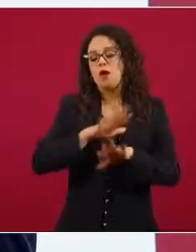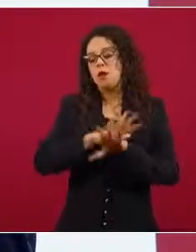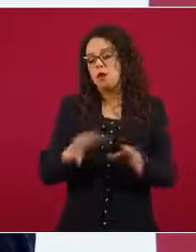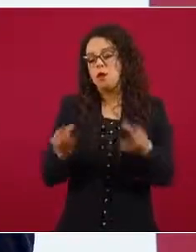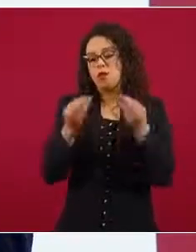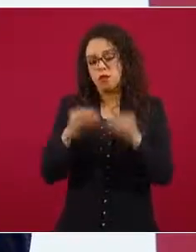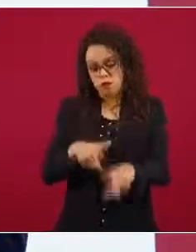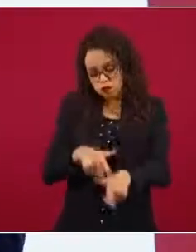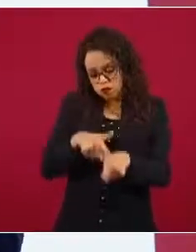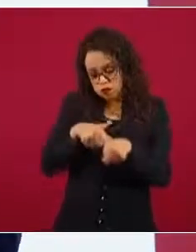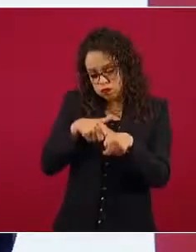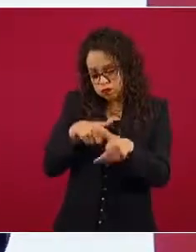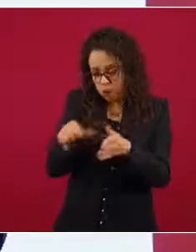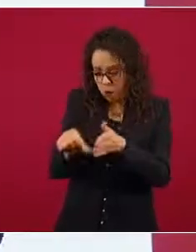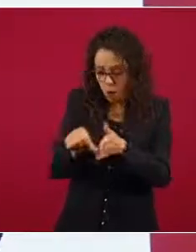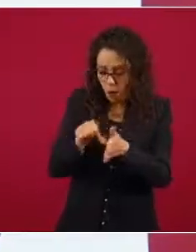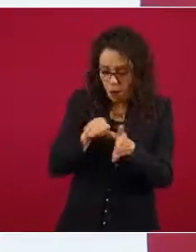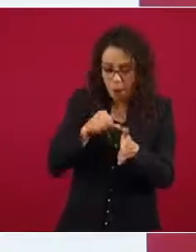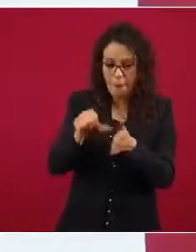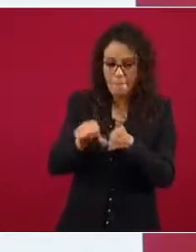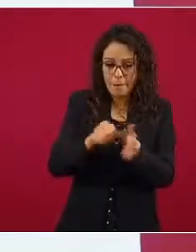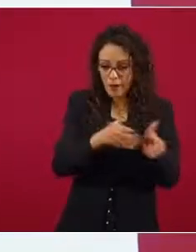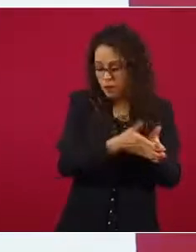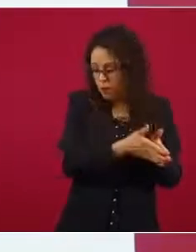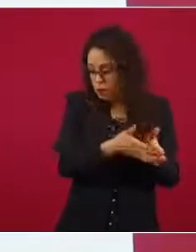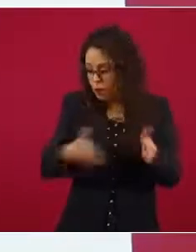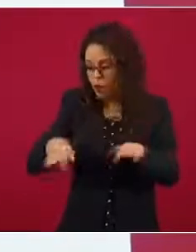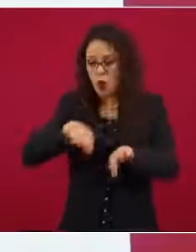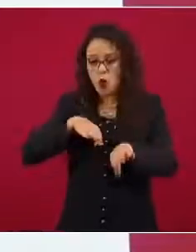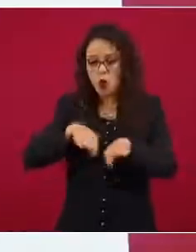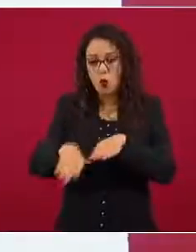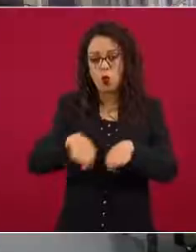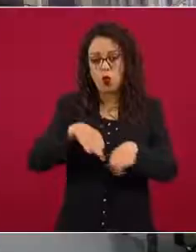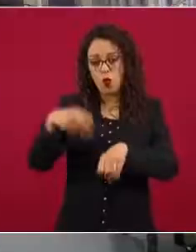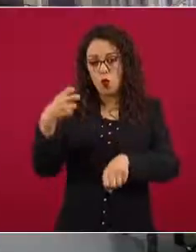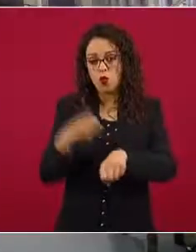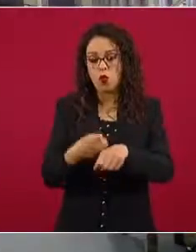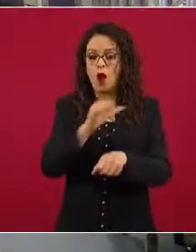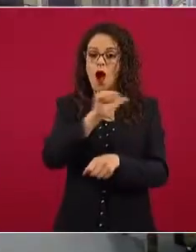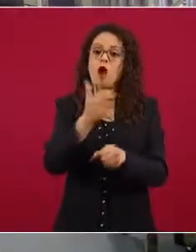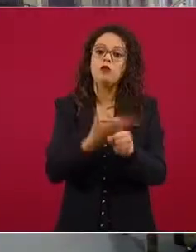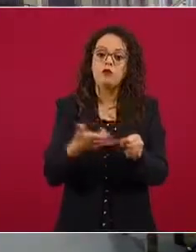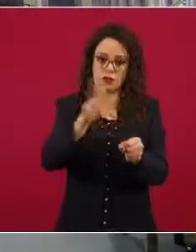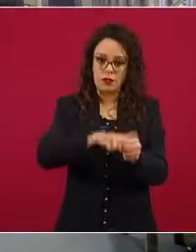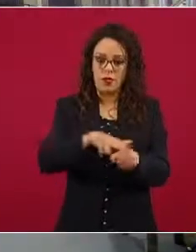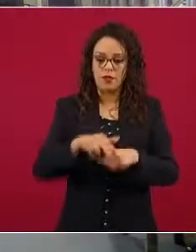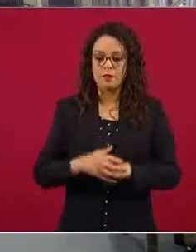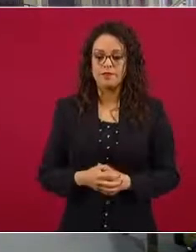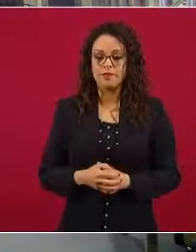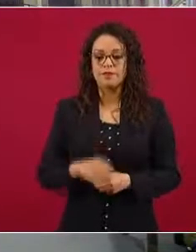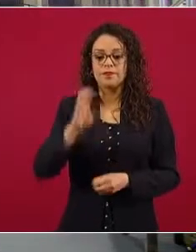están trabajando en los hospitales. Gracias, presidente. En un segundo tema,